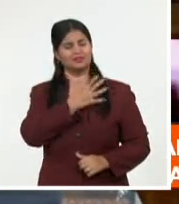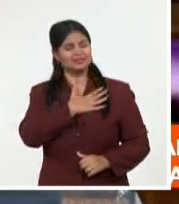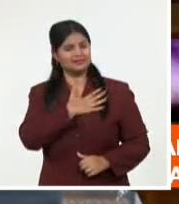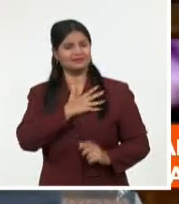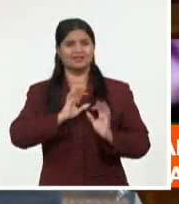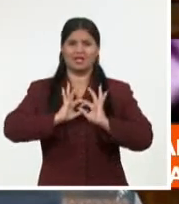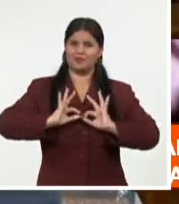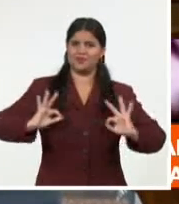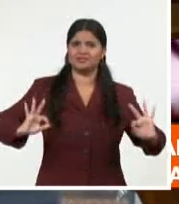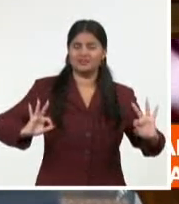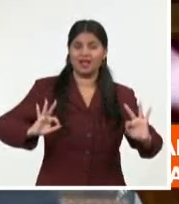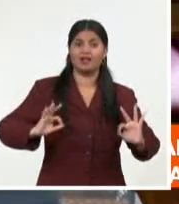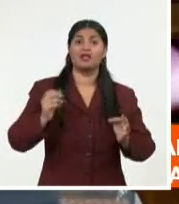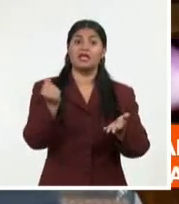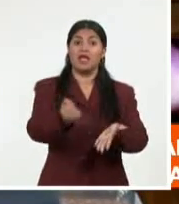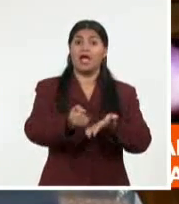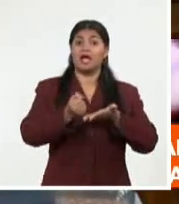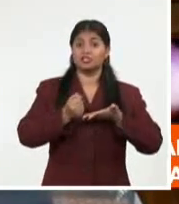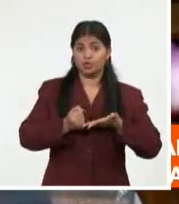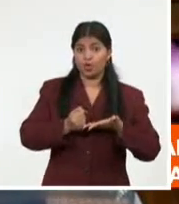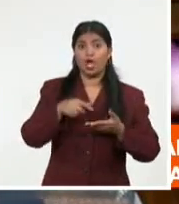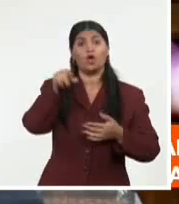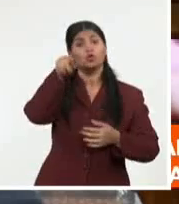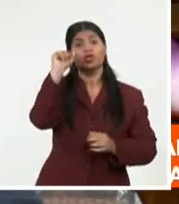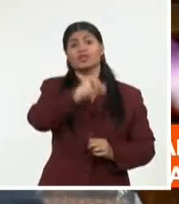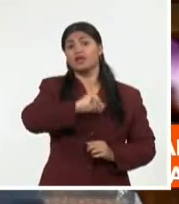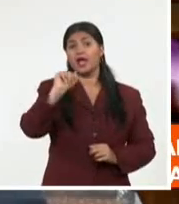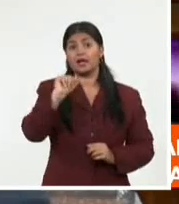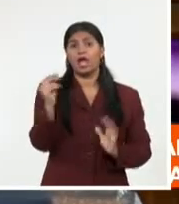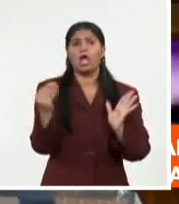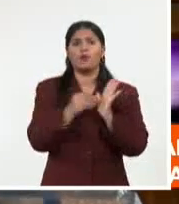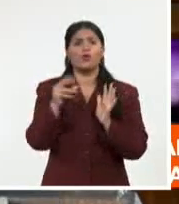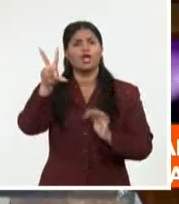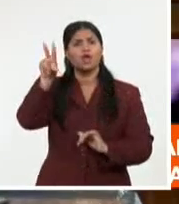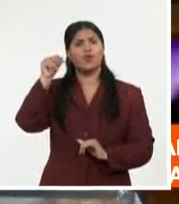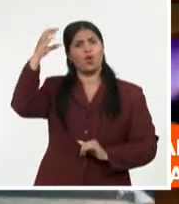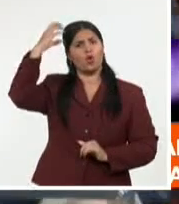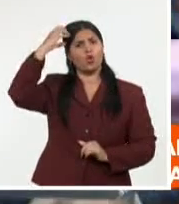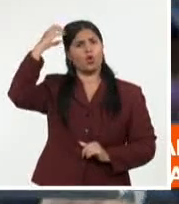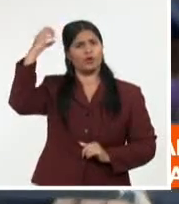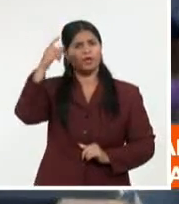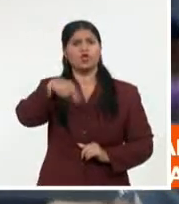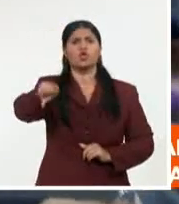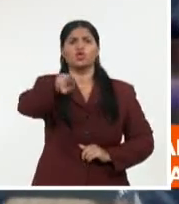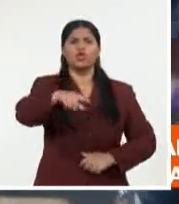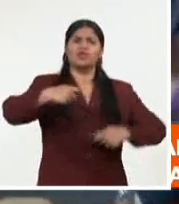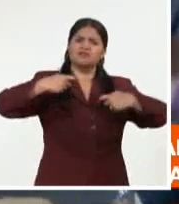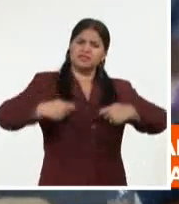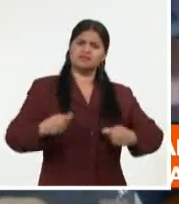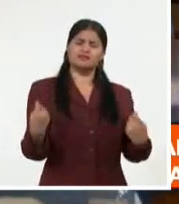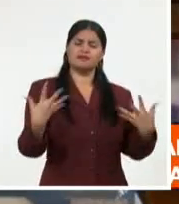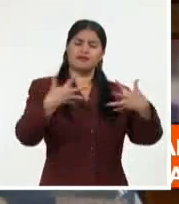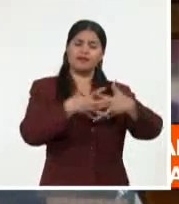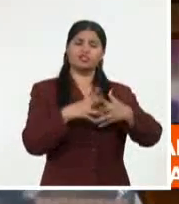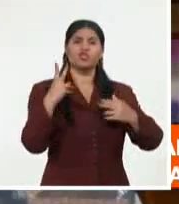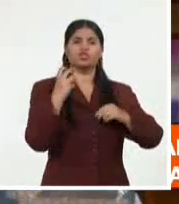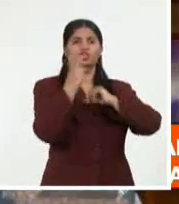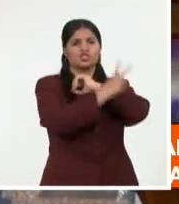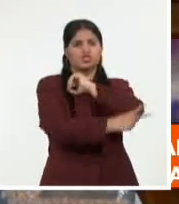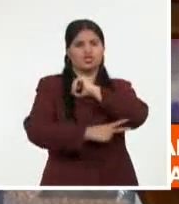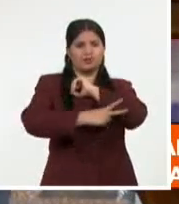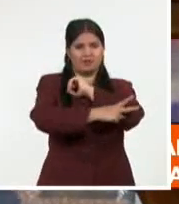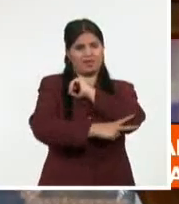decisión del gobierno del nuevo Partido Democrático de establecer las relaciones entre nuestros estados. We will always